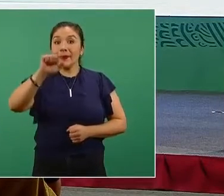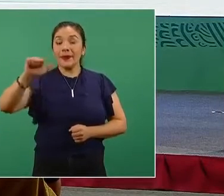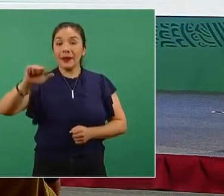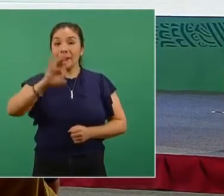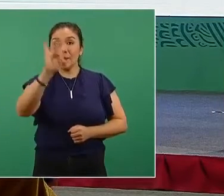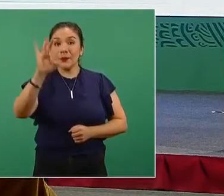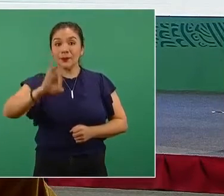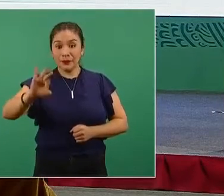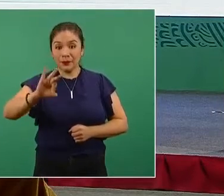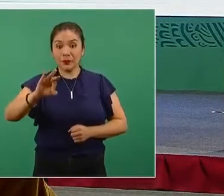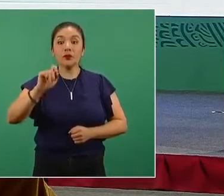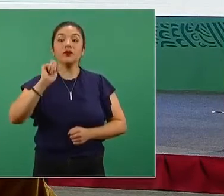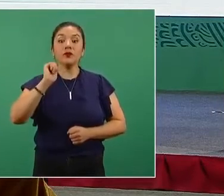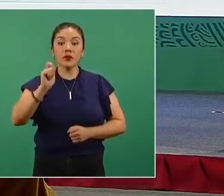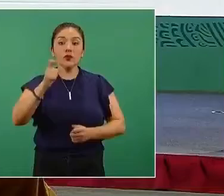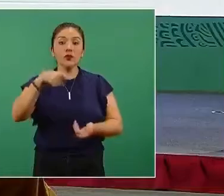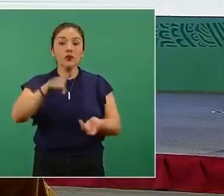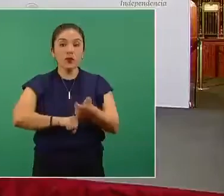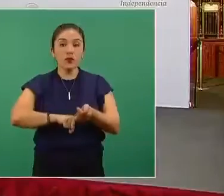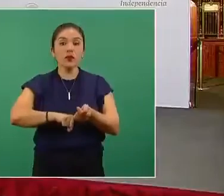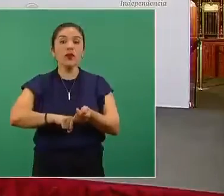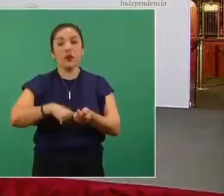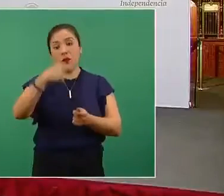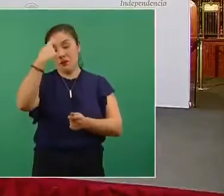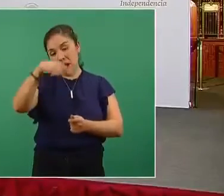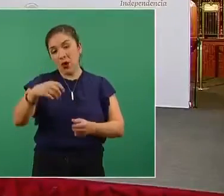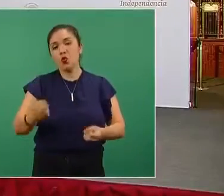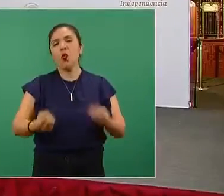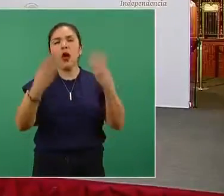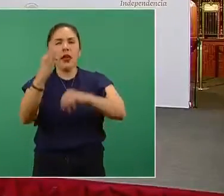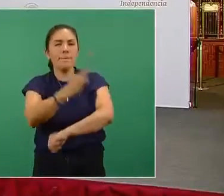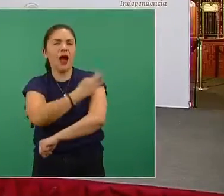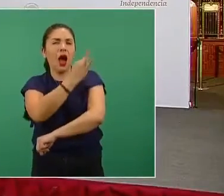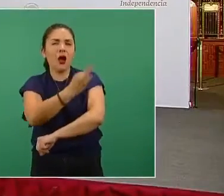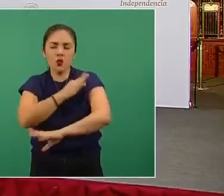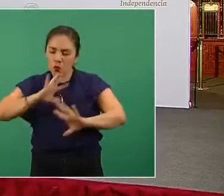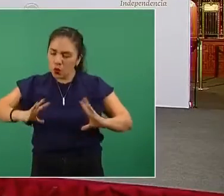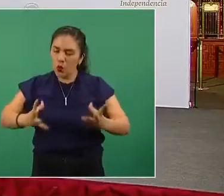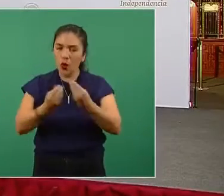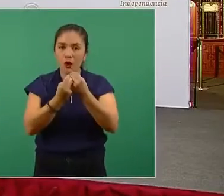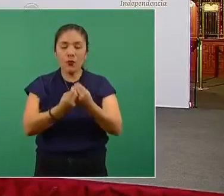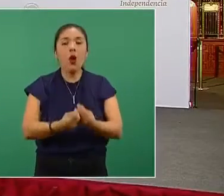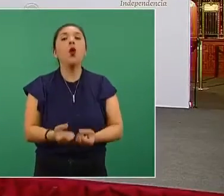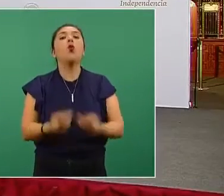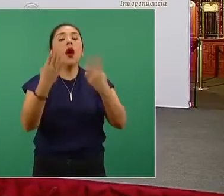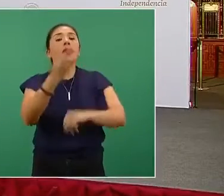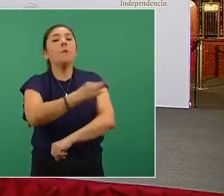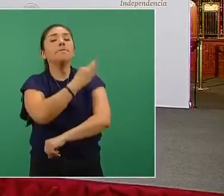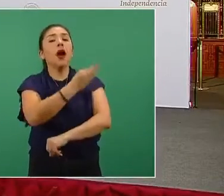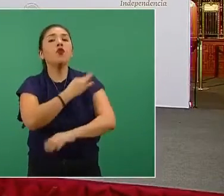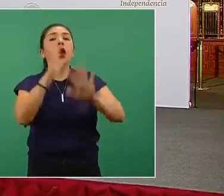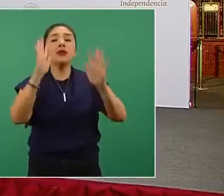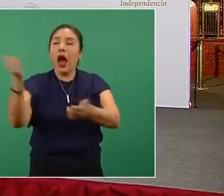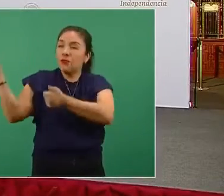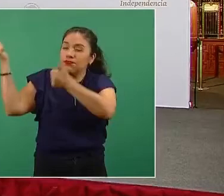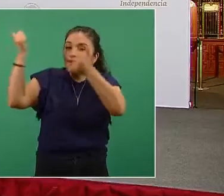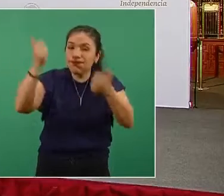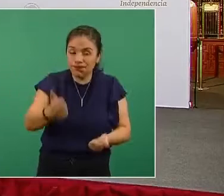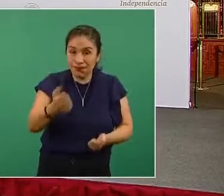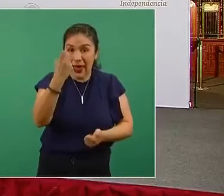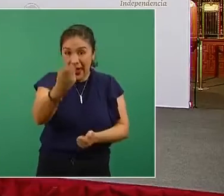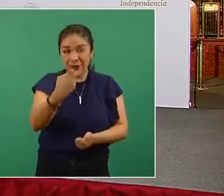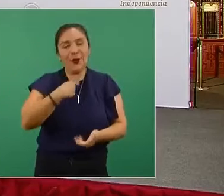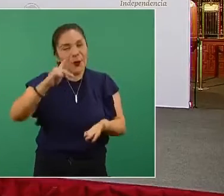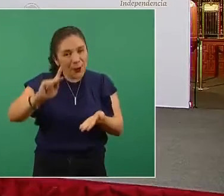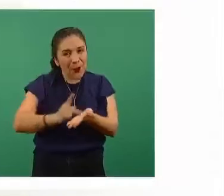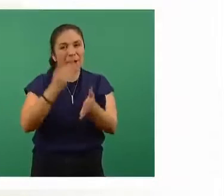66% es lo que representa las dosis que hemos aplicado con respecto a las dosis que hemos recibido. Aquí quiero